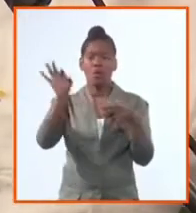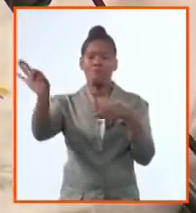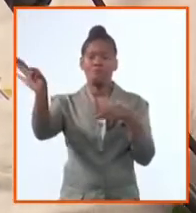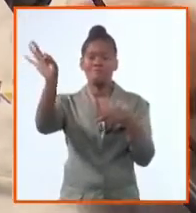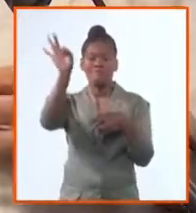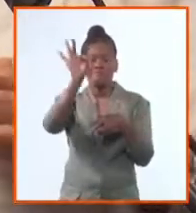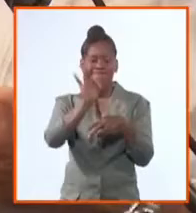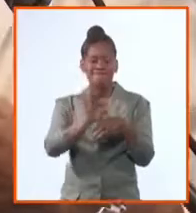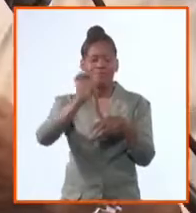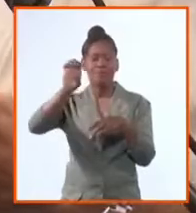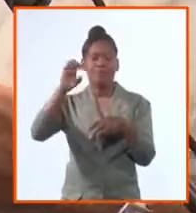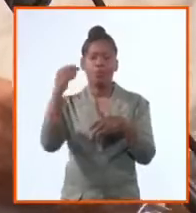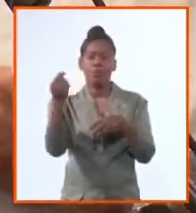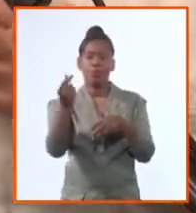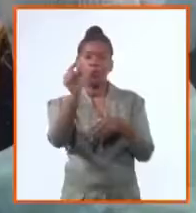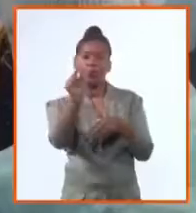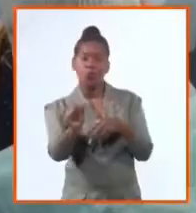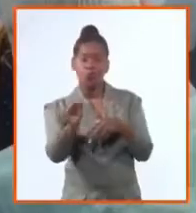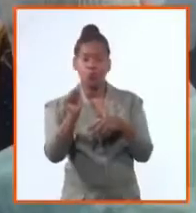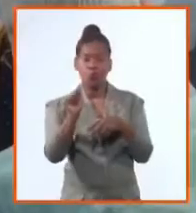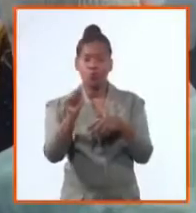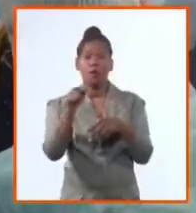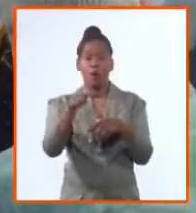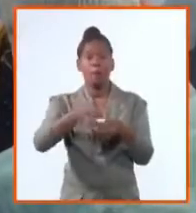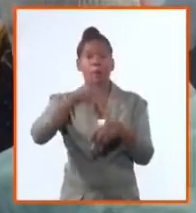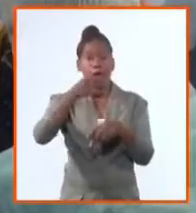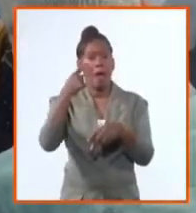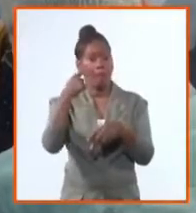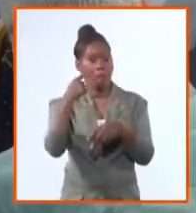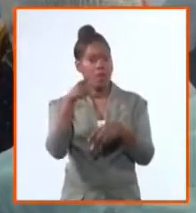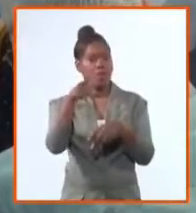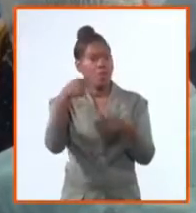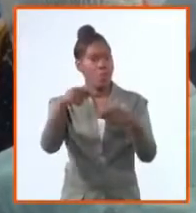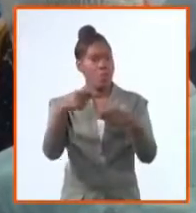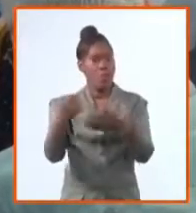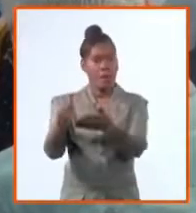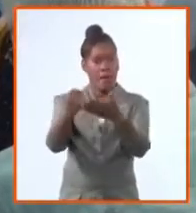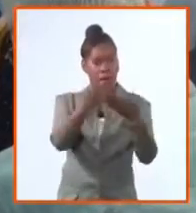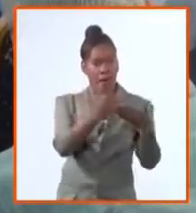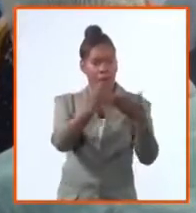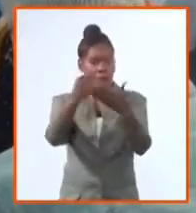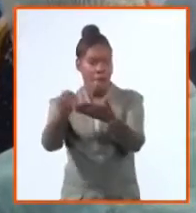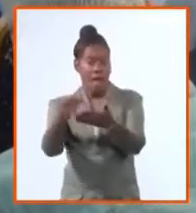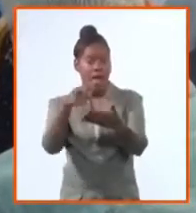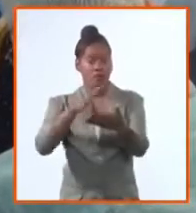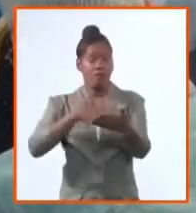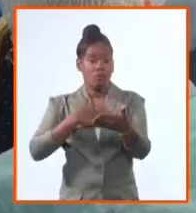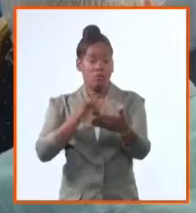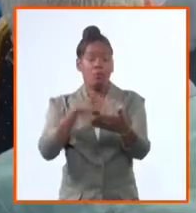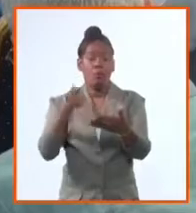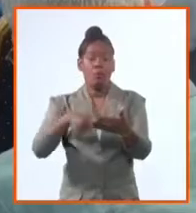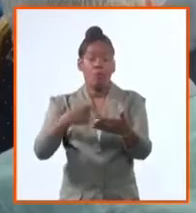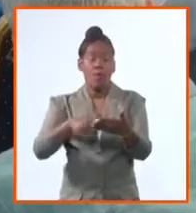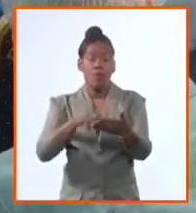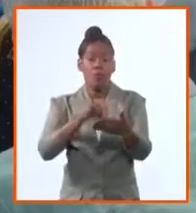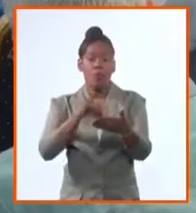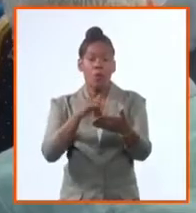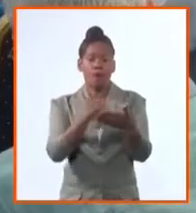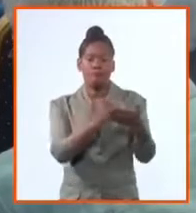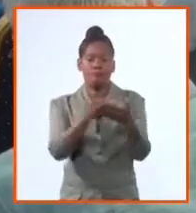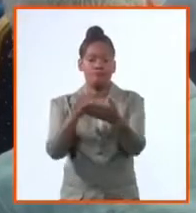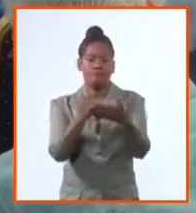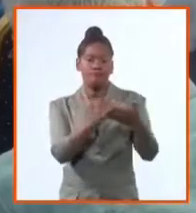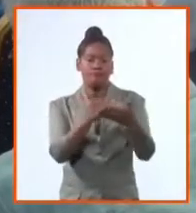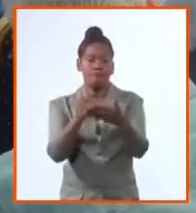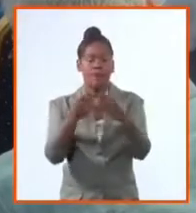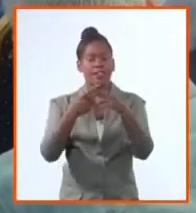economía. Porque realmente, compañeros, la colaboración científico-técnica es una colaboración política. Es decir, a